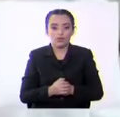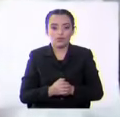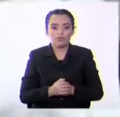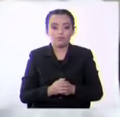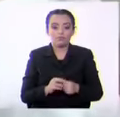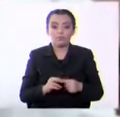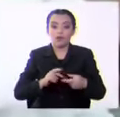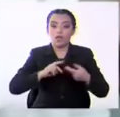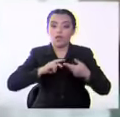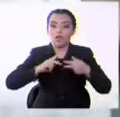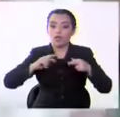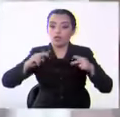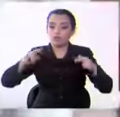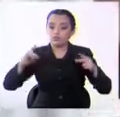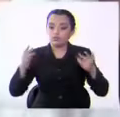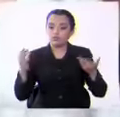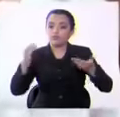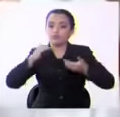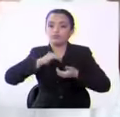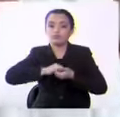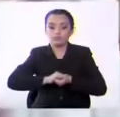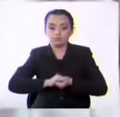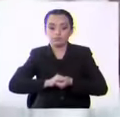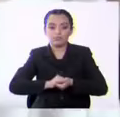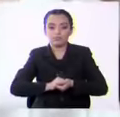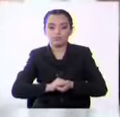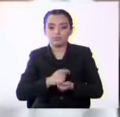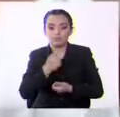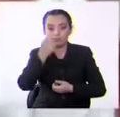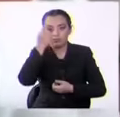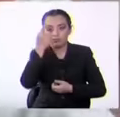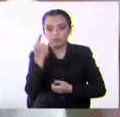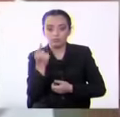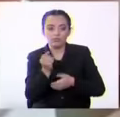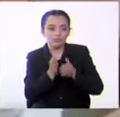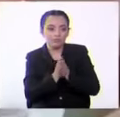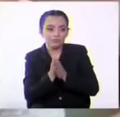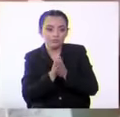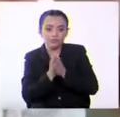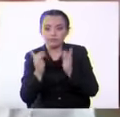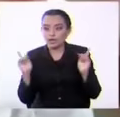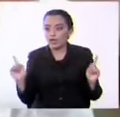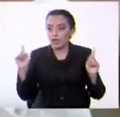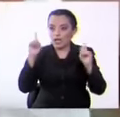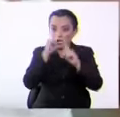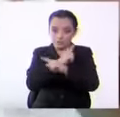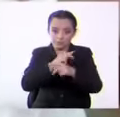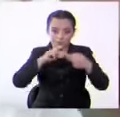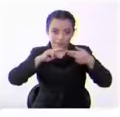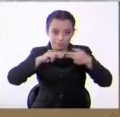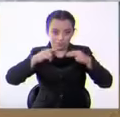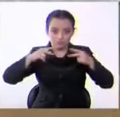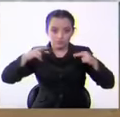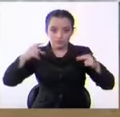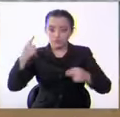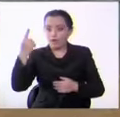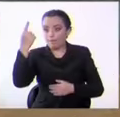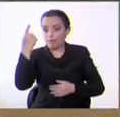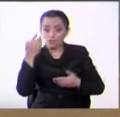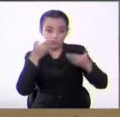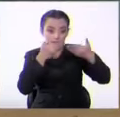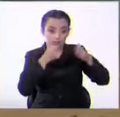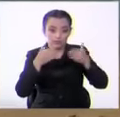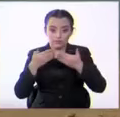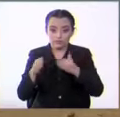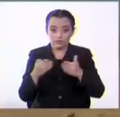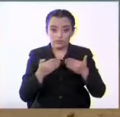genética. En un sentido amplio, la recombinación es el intercambio de material genético entre individuos distintos,